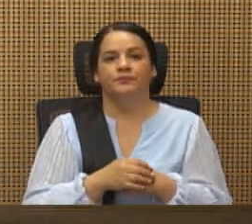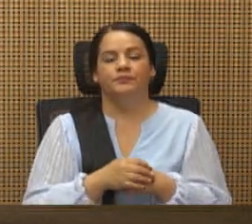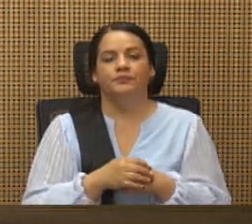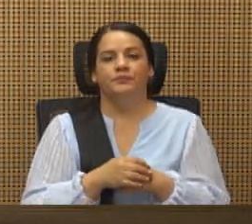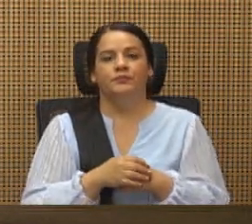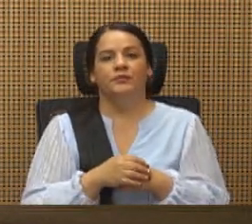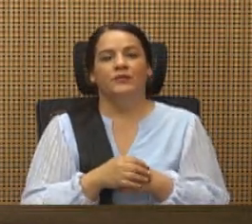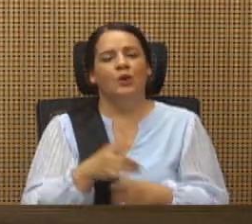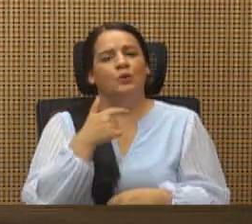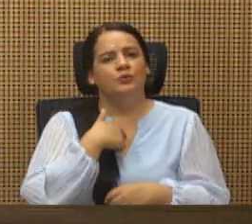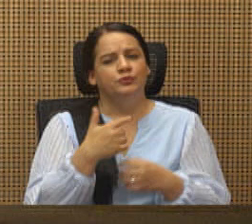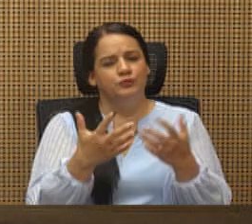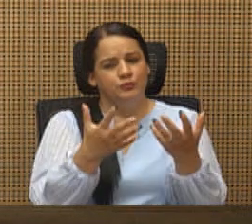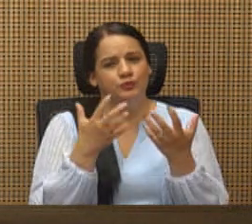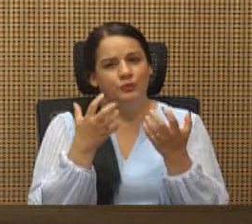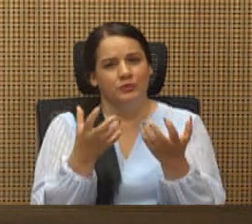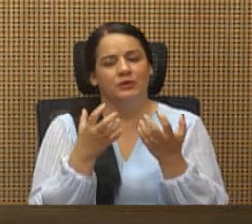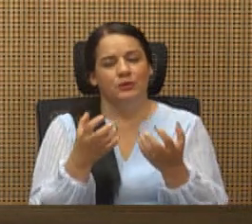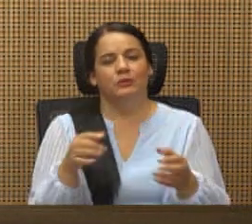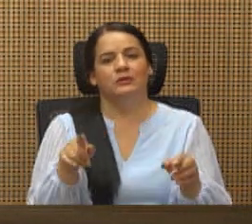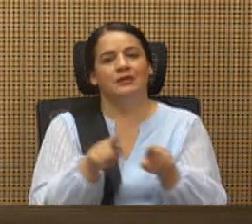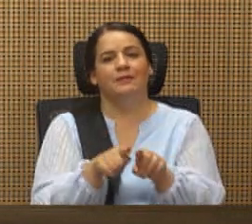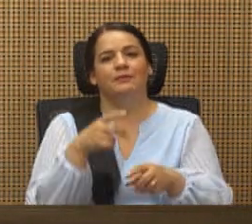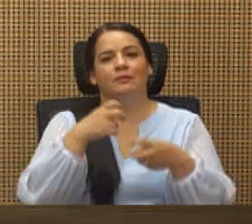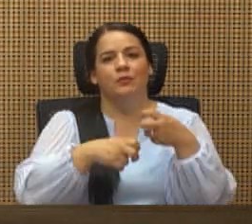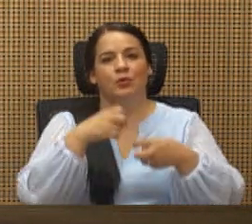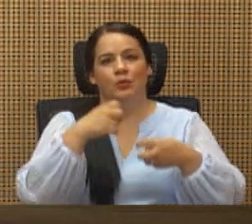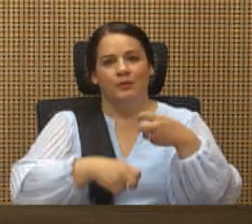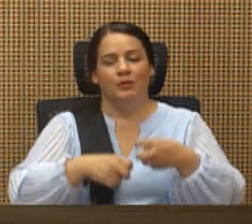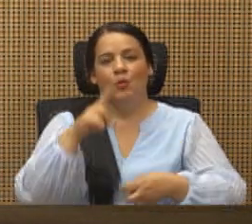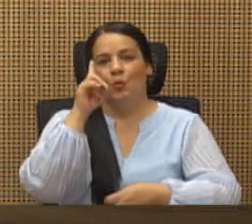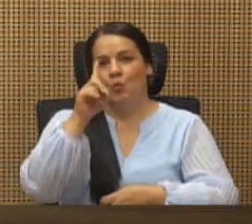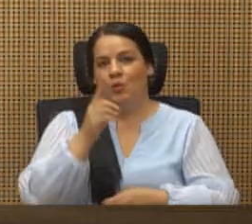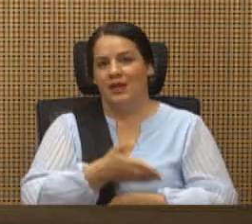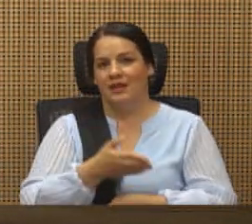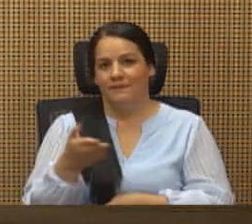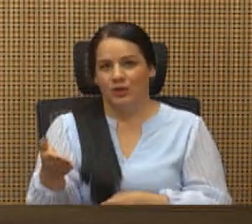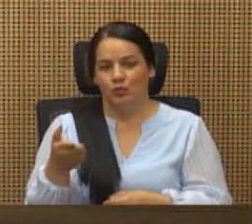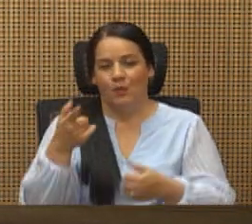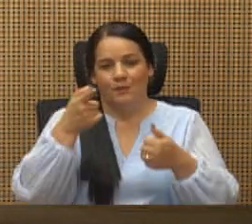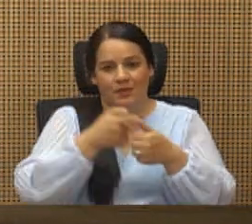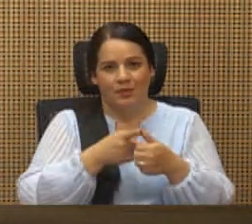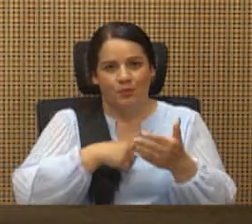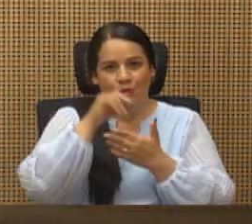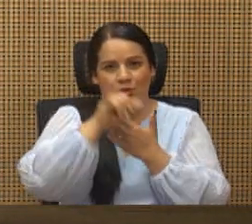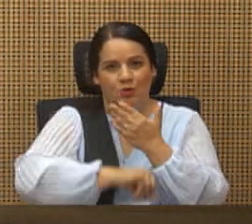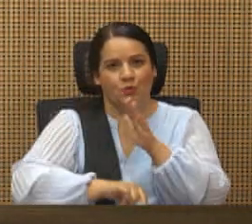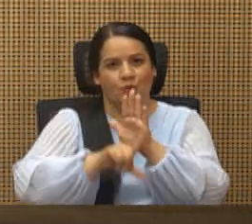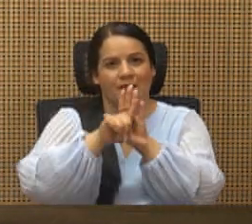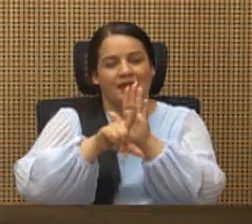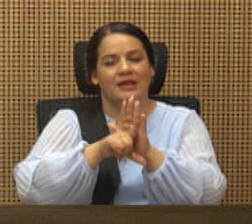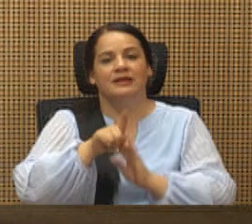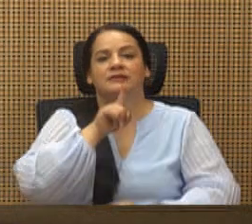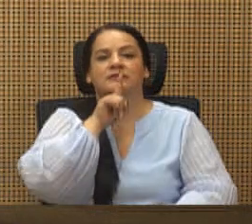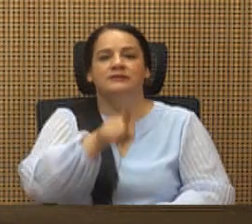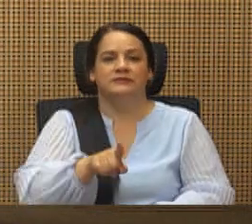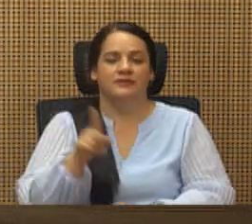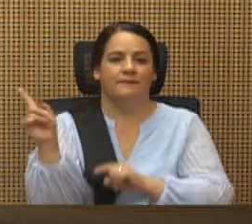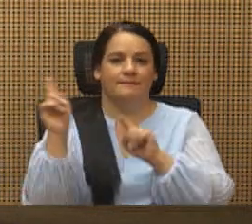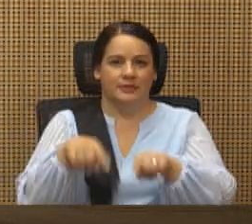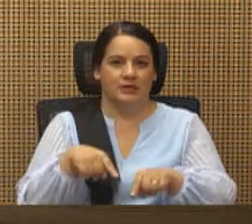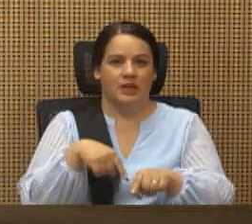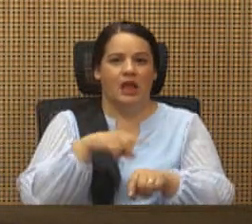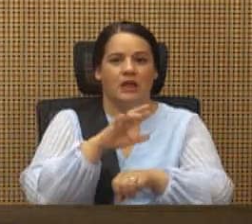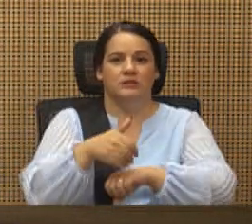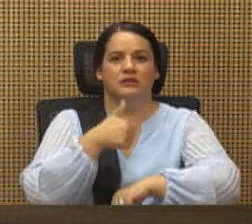y yo sí quiero problematizar un elemento el proyecto de ley ciertamente viene a establecer